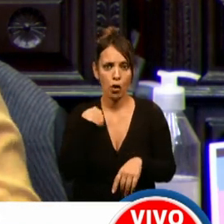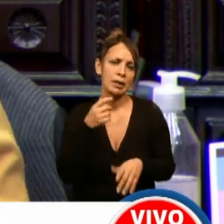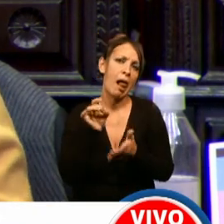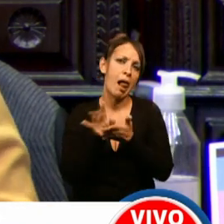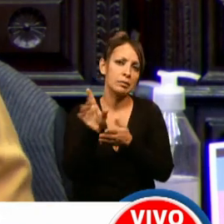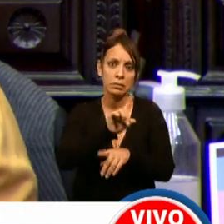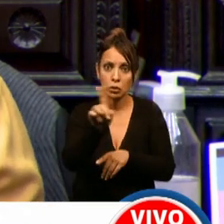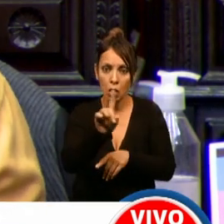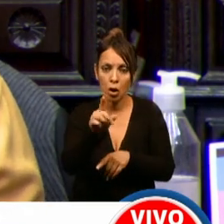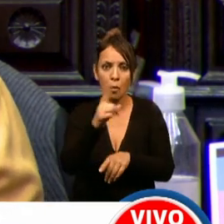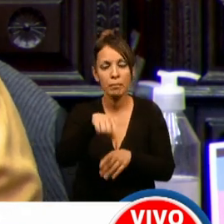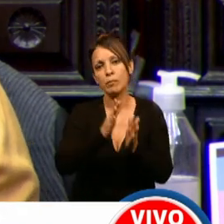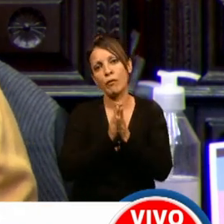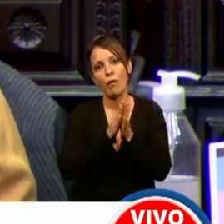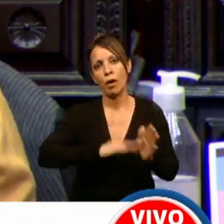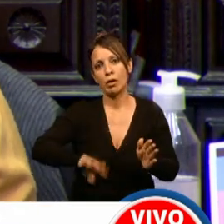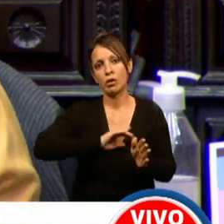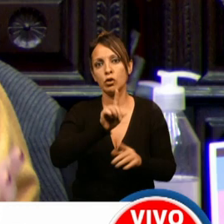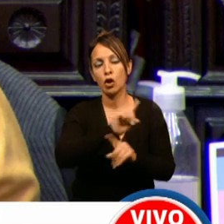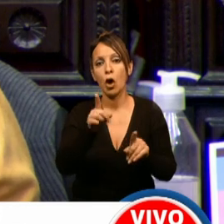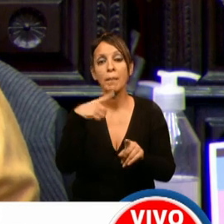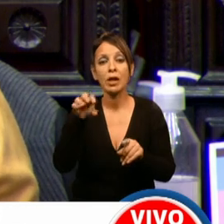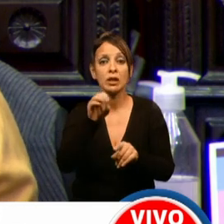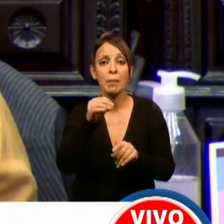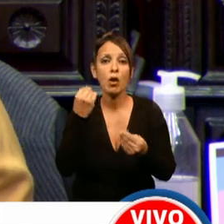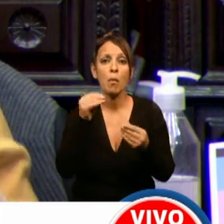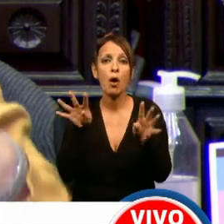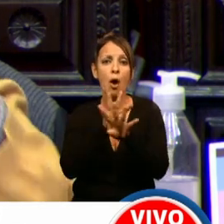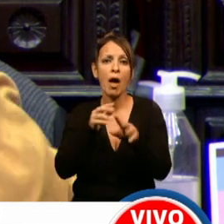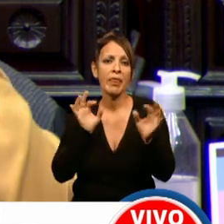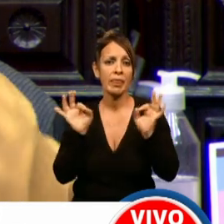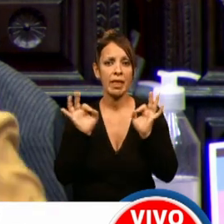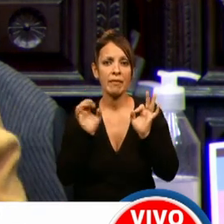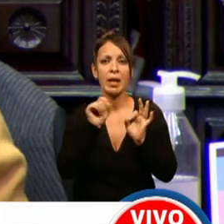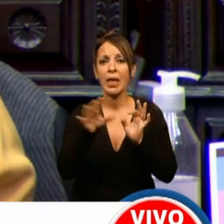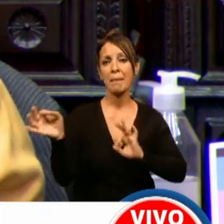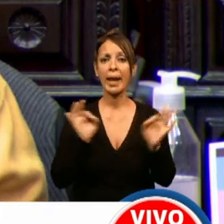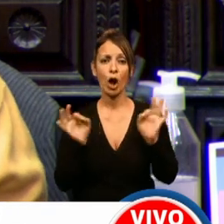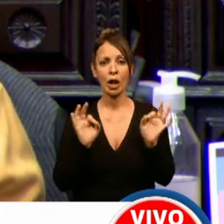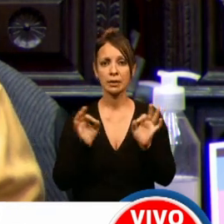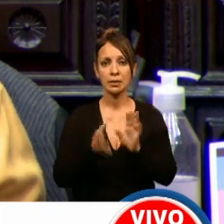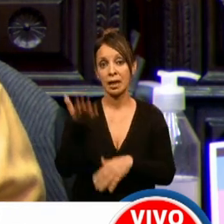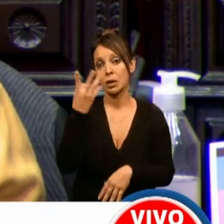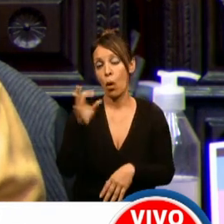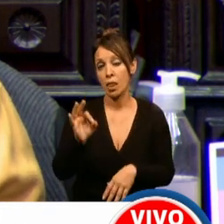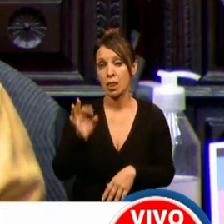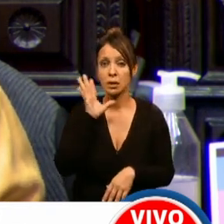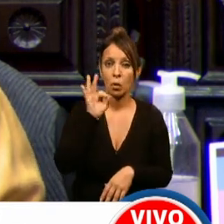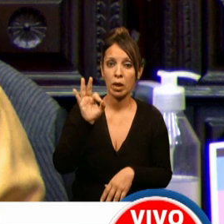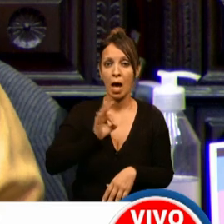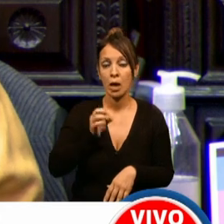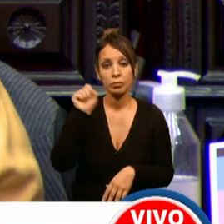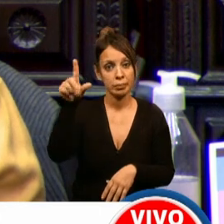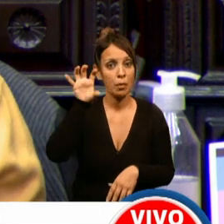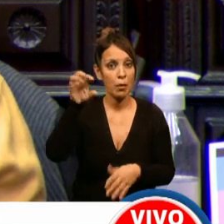por favor no lo tomen así el desfile de los se le decía hace 40 o 50 años en salta ese